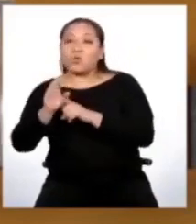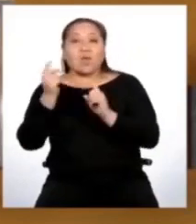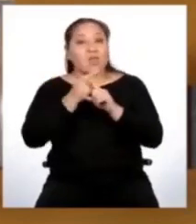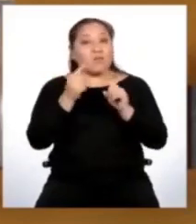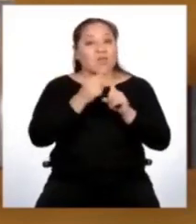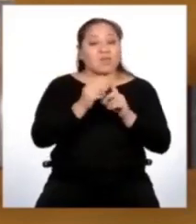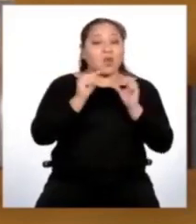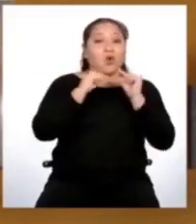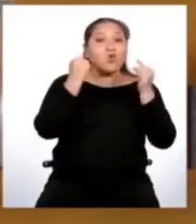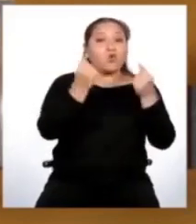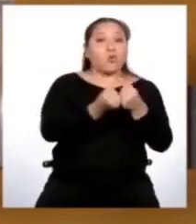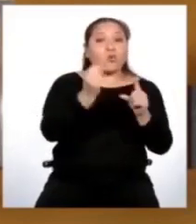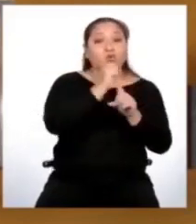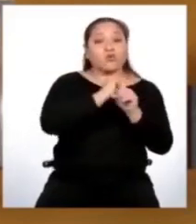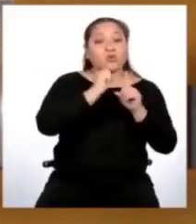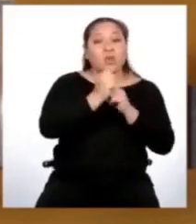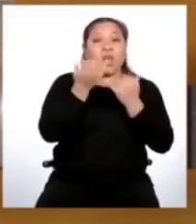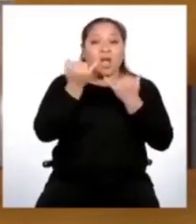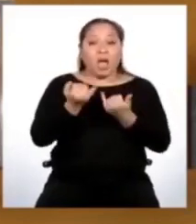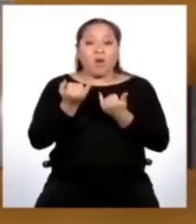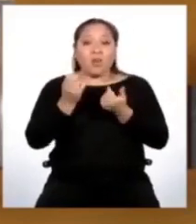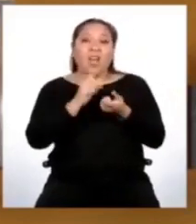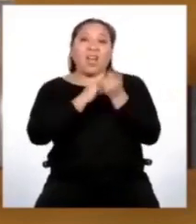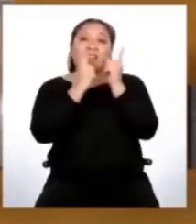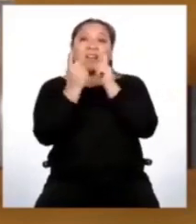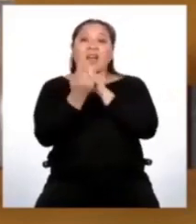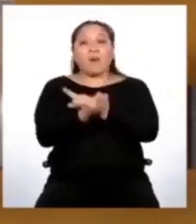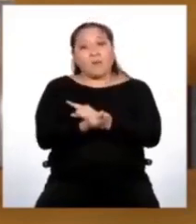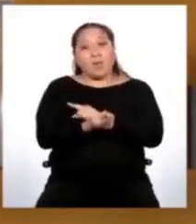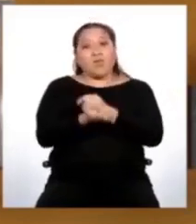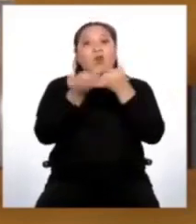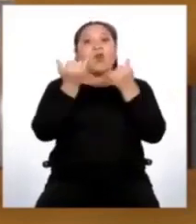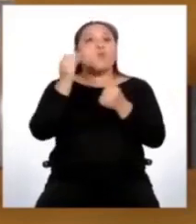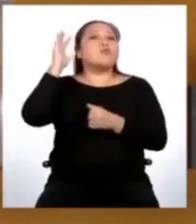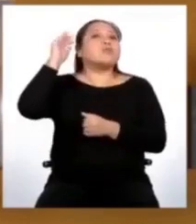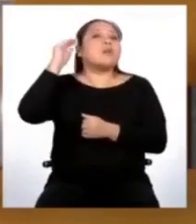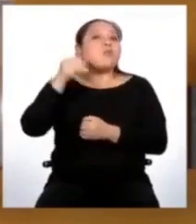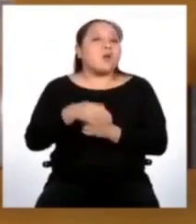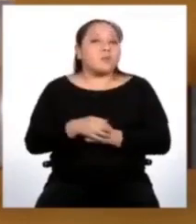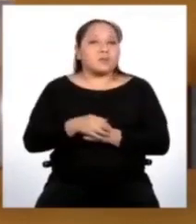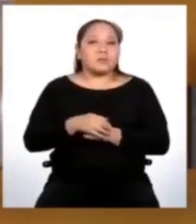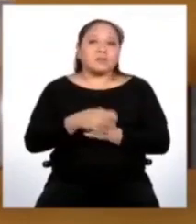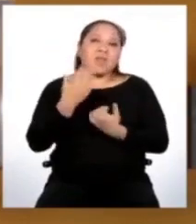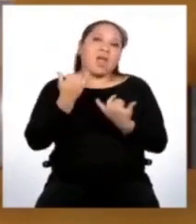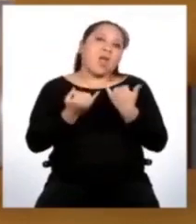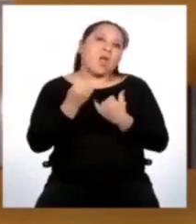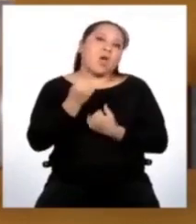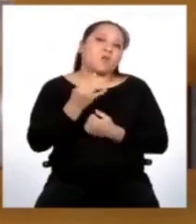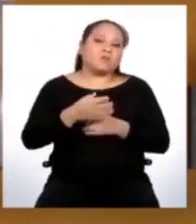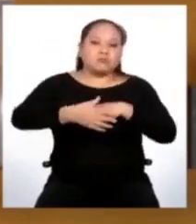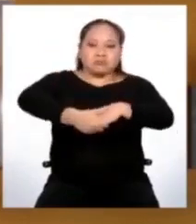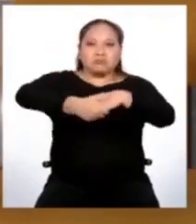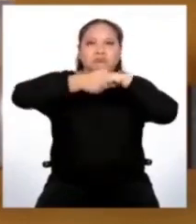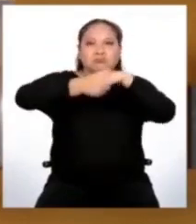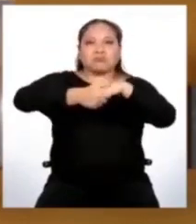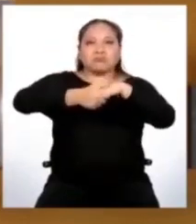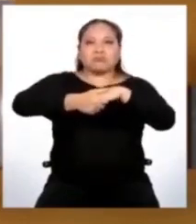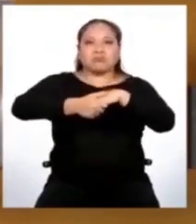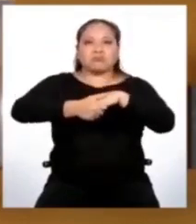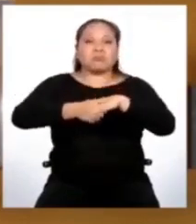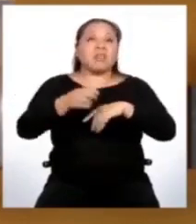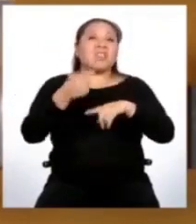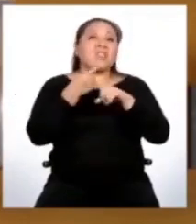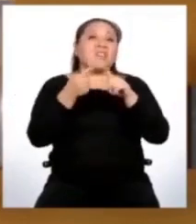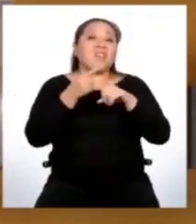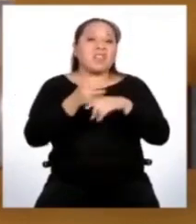bien la situación actual en la que vivimos ha modificado las formas en las que nos saludamos, estas pueden ser estrecharse las manos, las